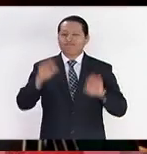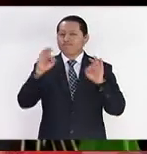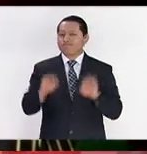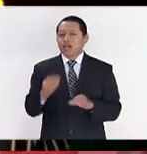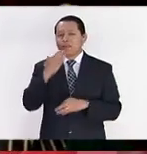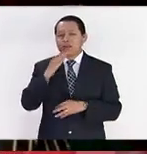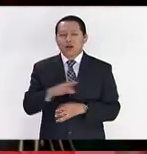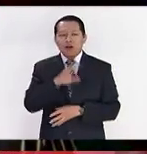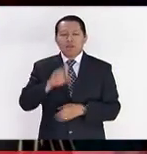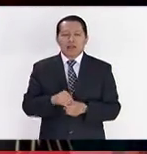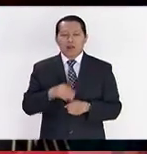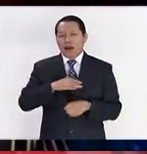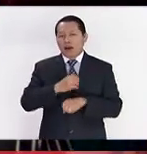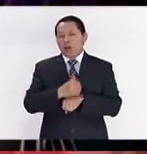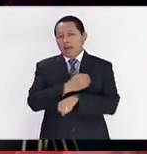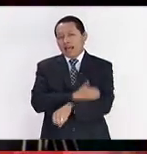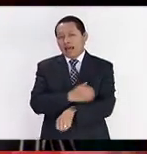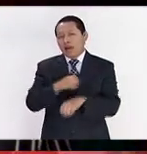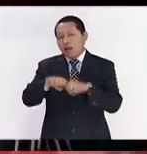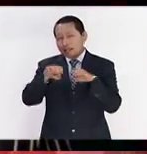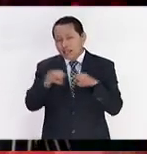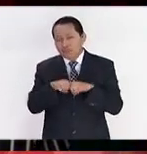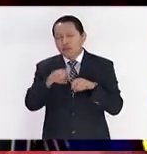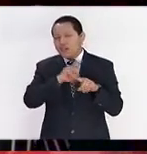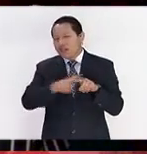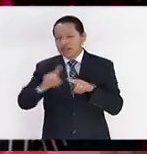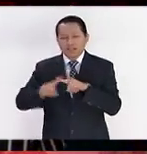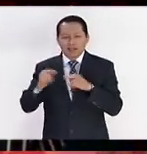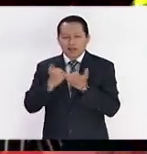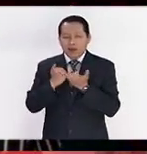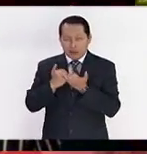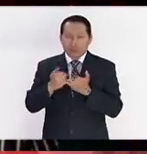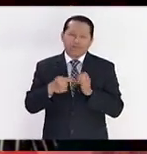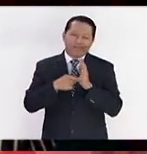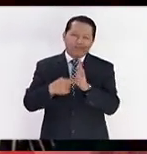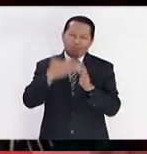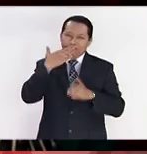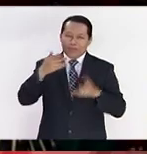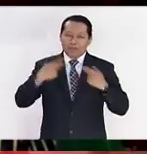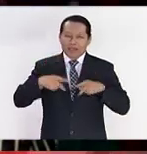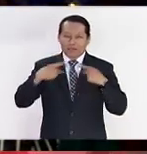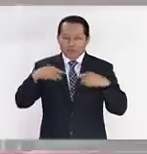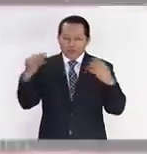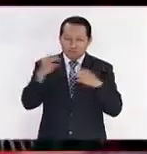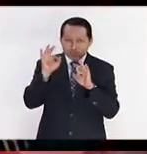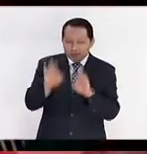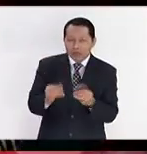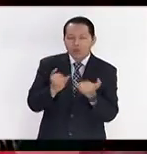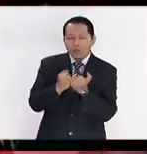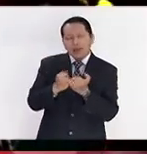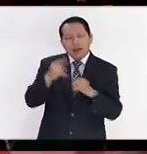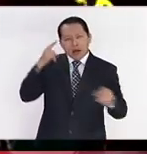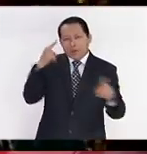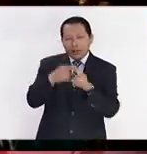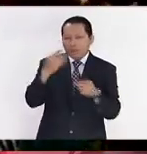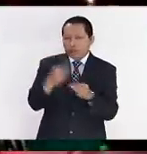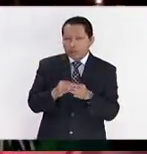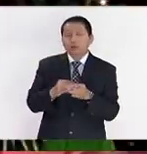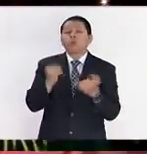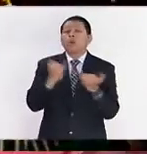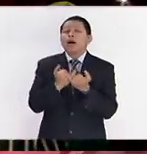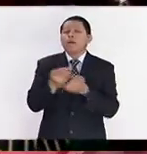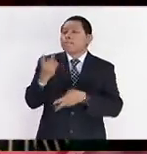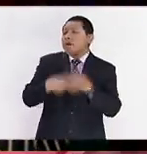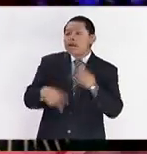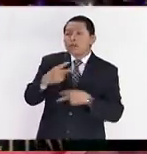rato con los compañeros de otros equipos y también dar un espectáculo a la gente, y creo que el objetivo se cumplió. Venimos a divertirnos en la cancha